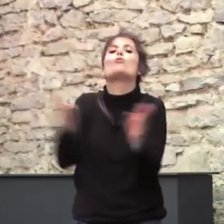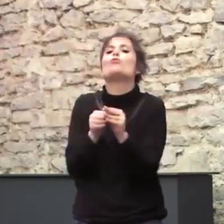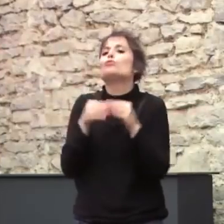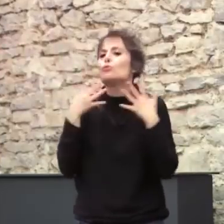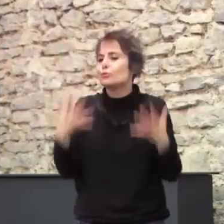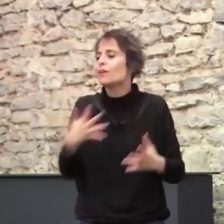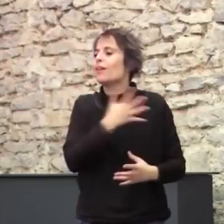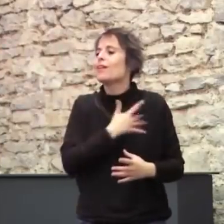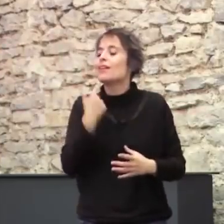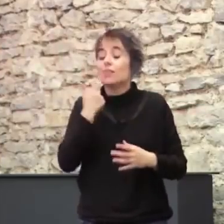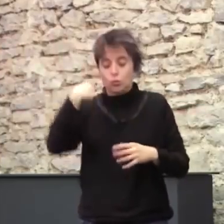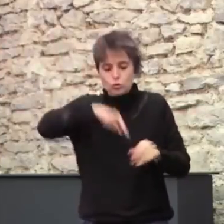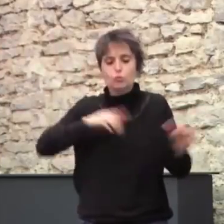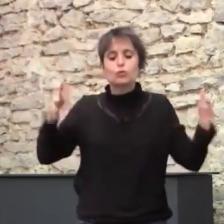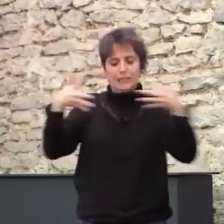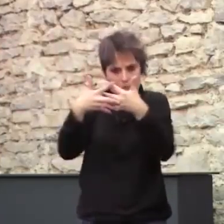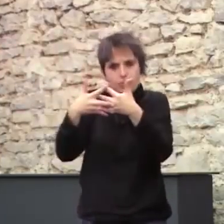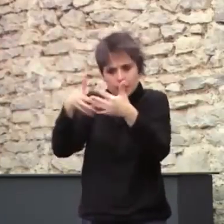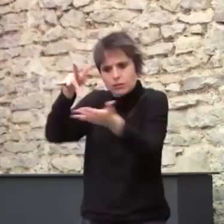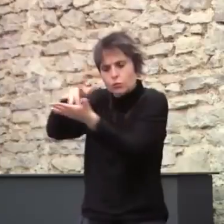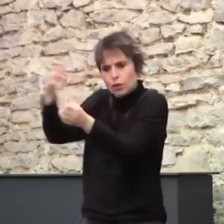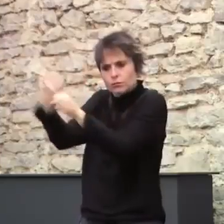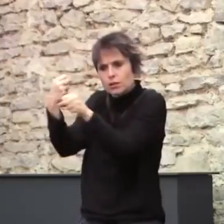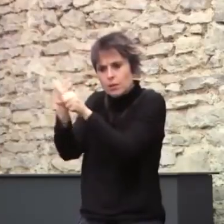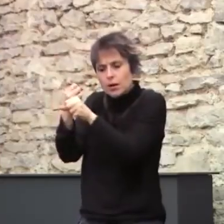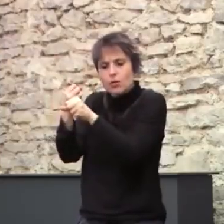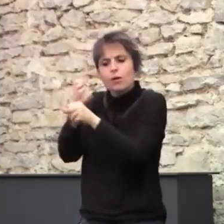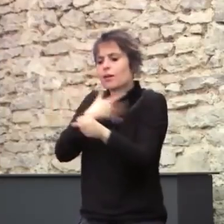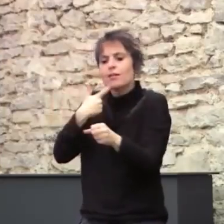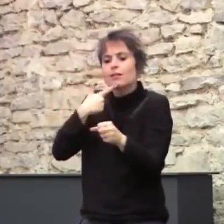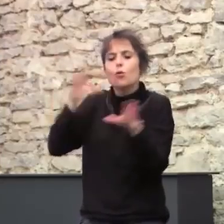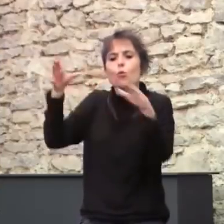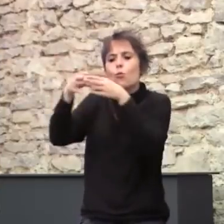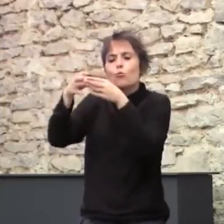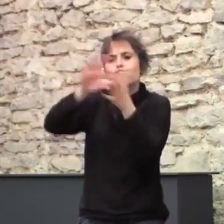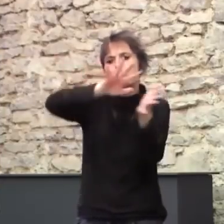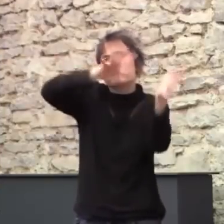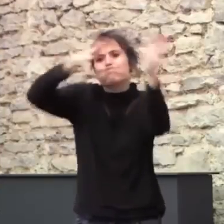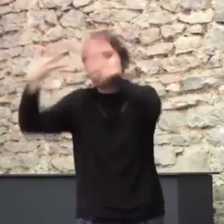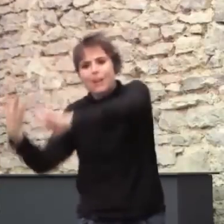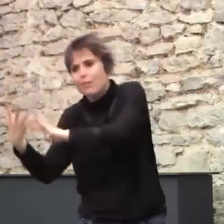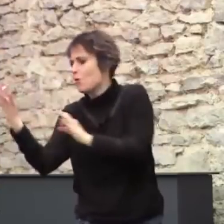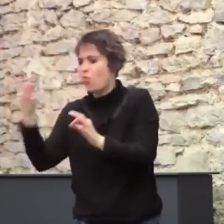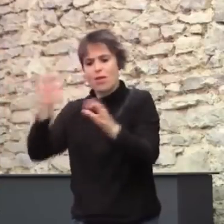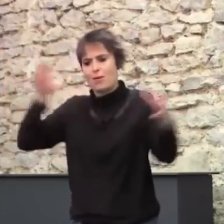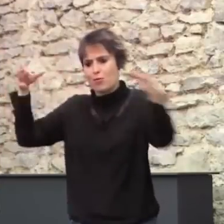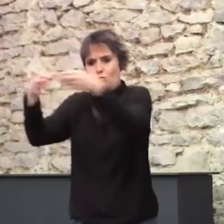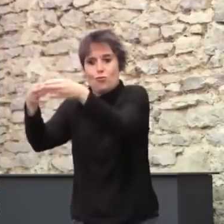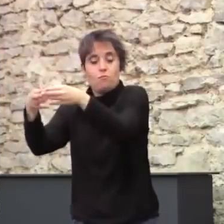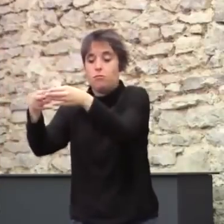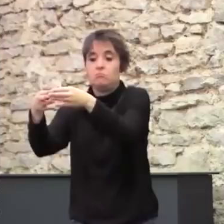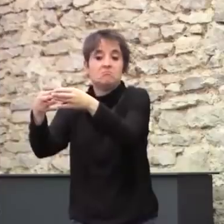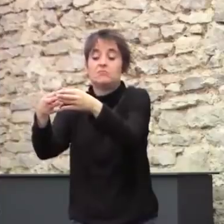los espacios de internet en los que trabajo ha sido que el cambio tiene que ser colectivo. Es decir, no sirve de nada que